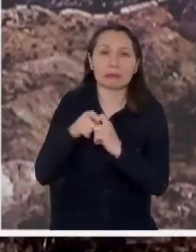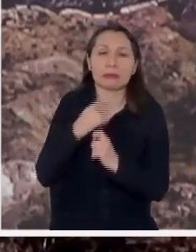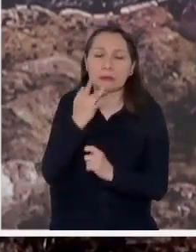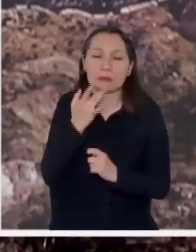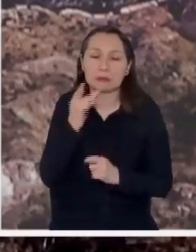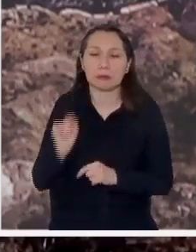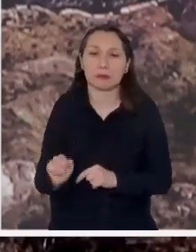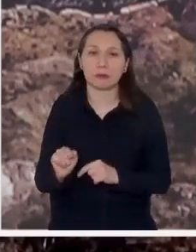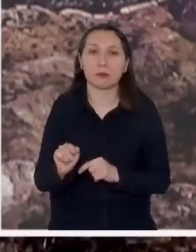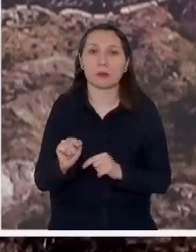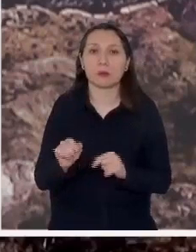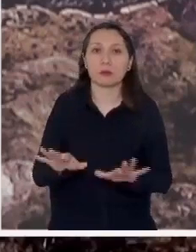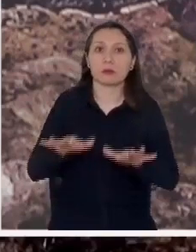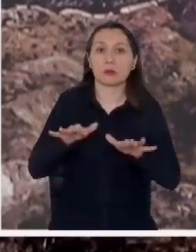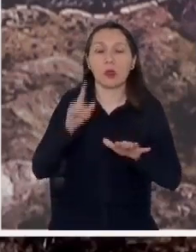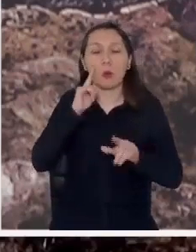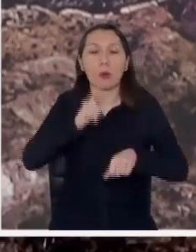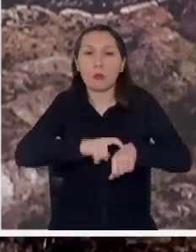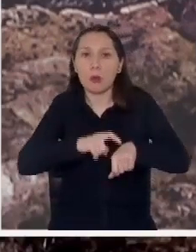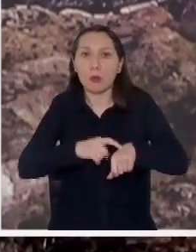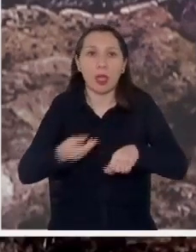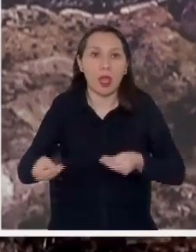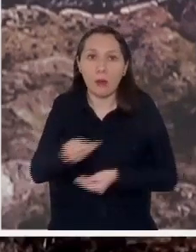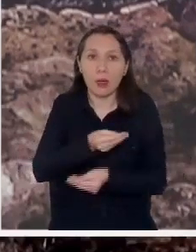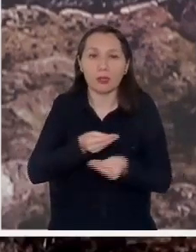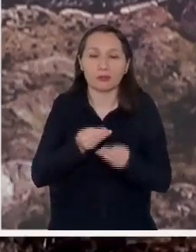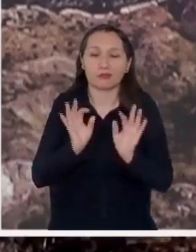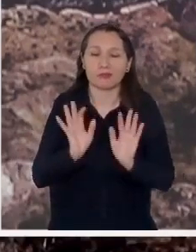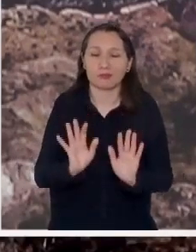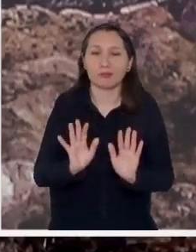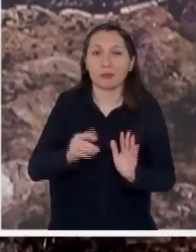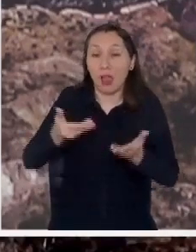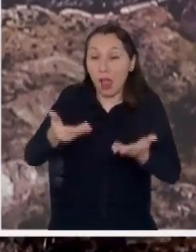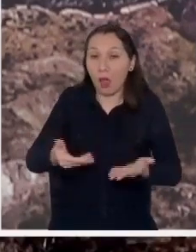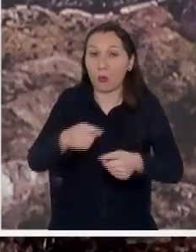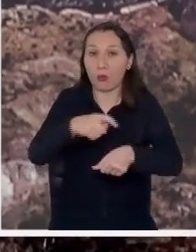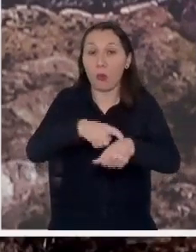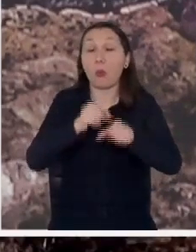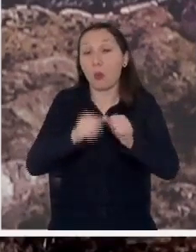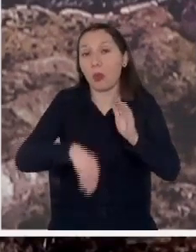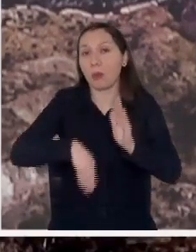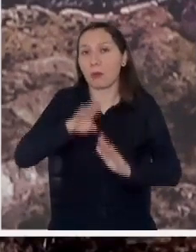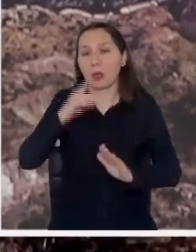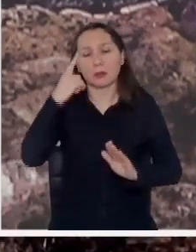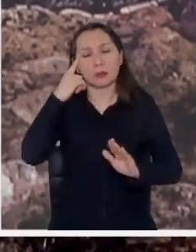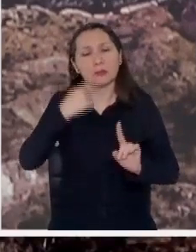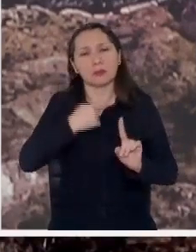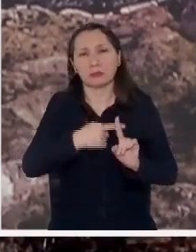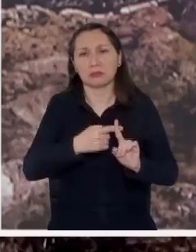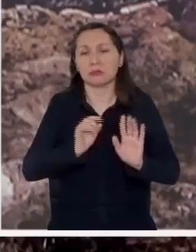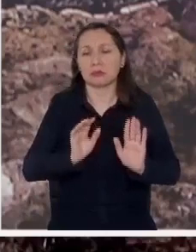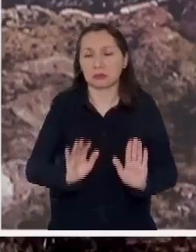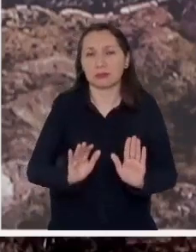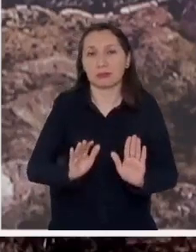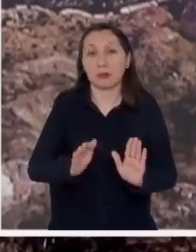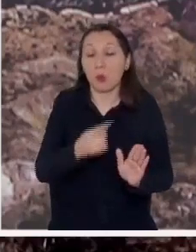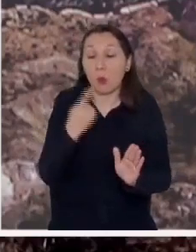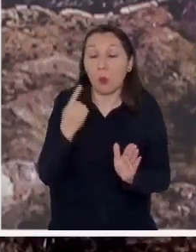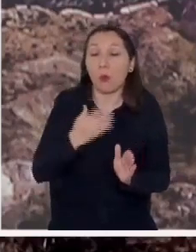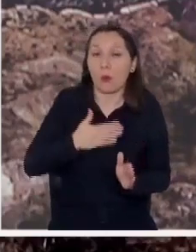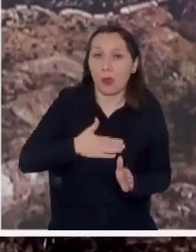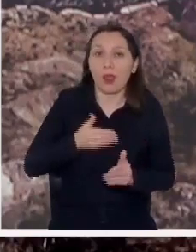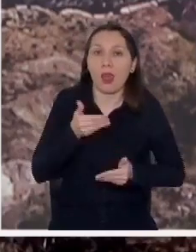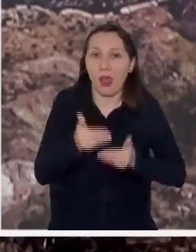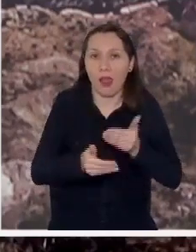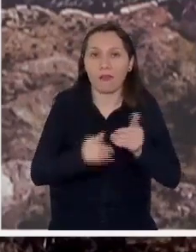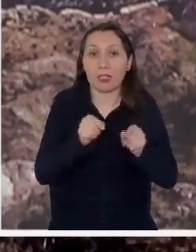chica coyuntural circunstancial y creemos que este es un momento donde puede primar eso Por lo tanto esperamos